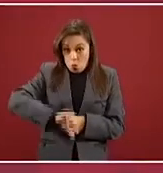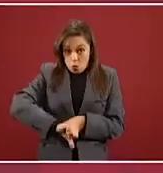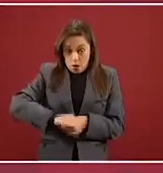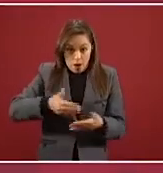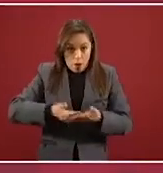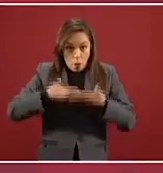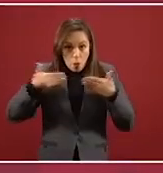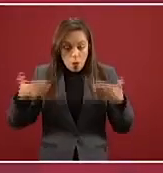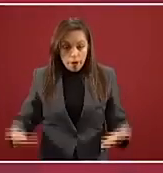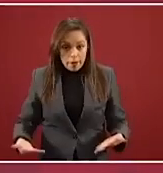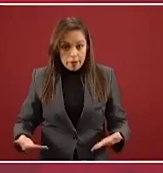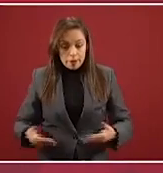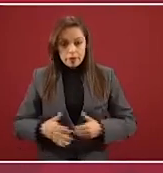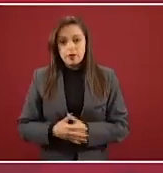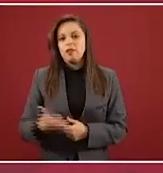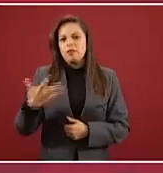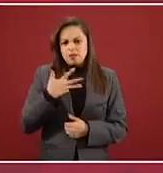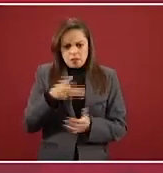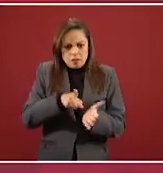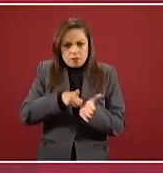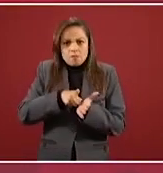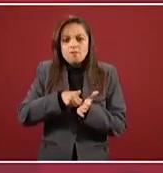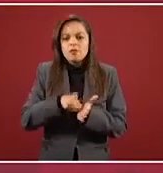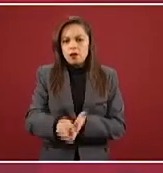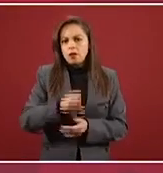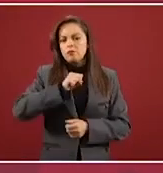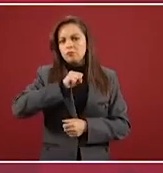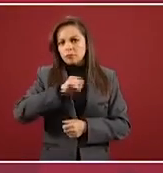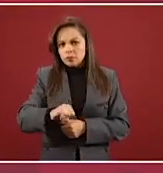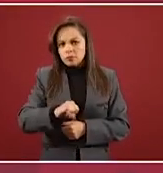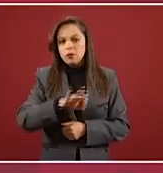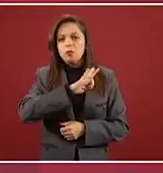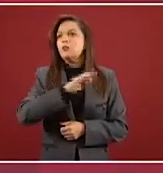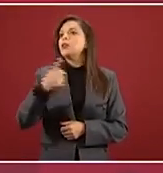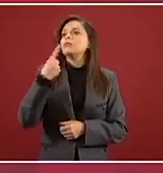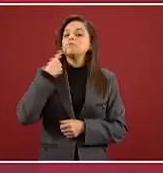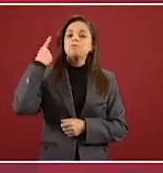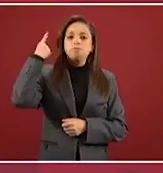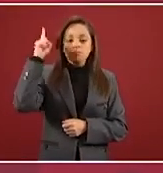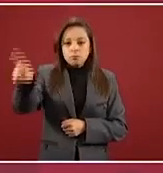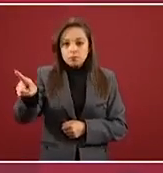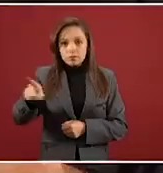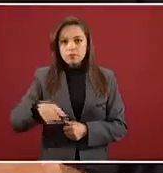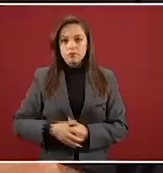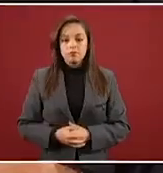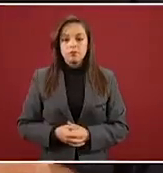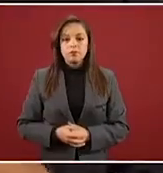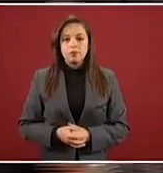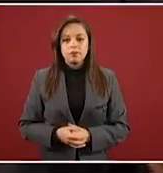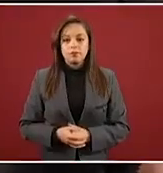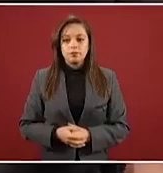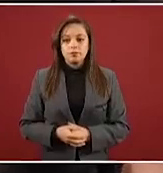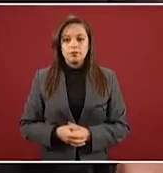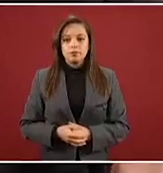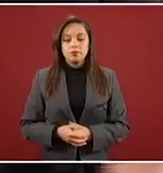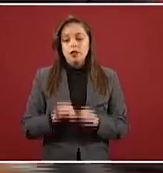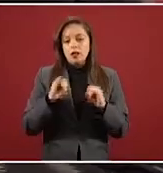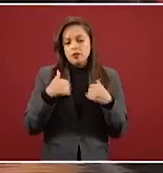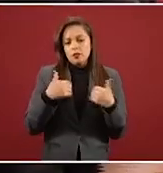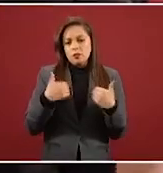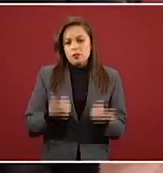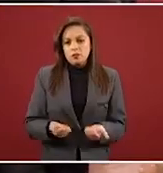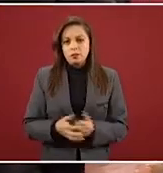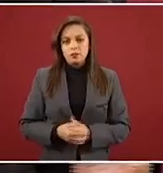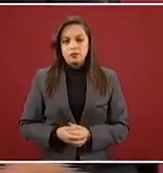sí tiene el derecho de denunciar. Sí, lo entiendo. ¿Sí?